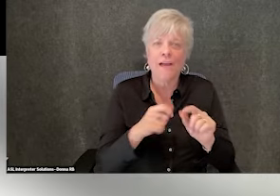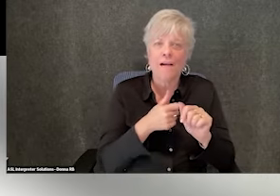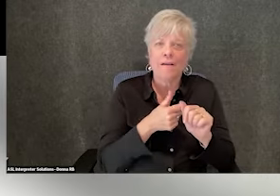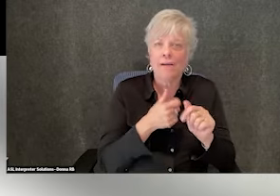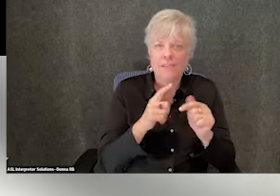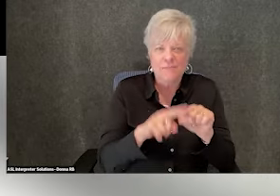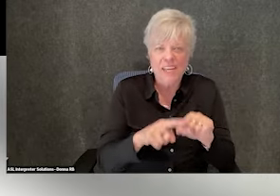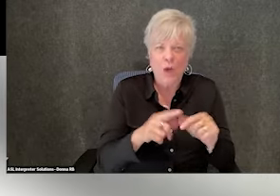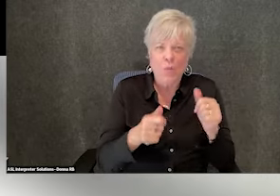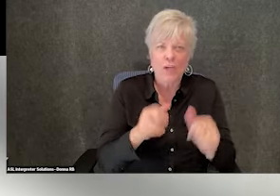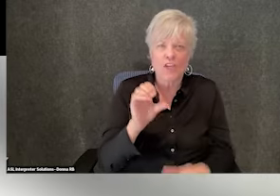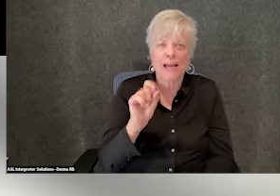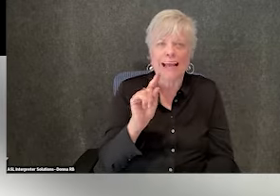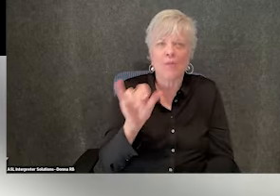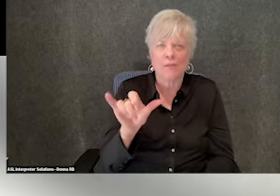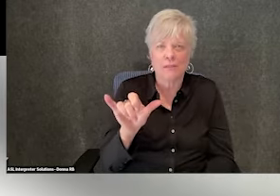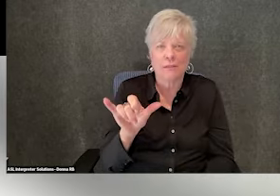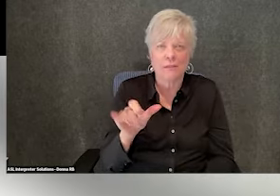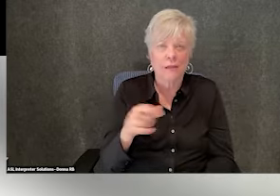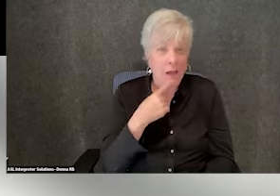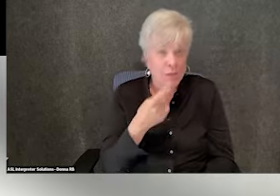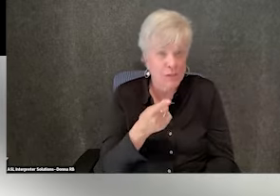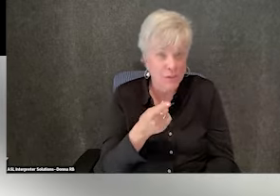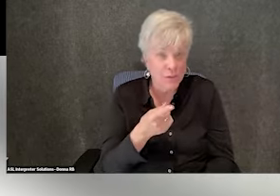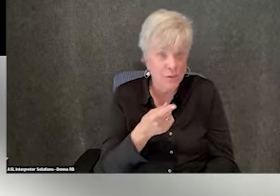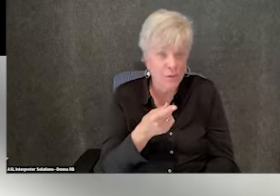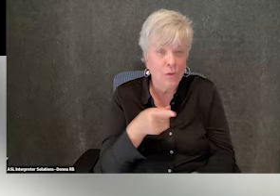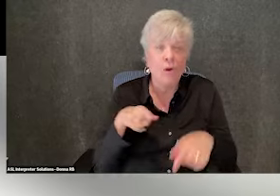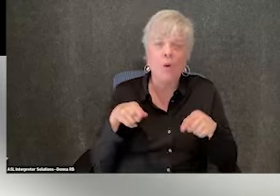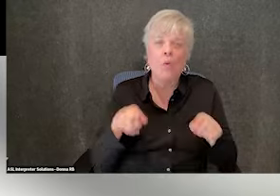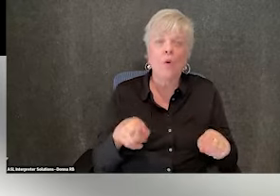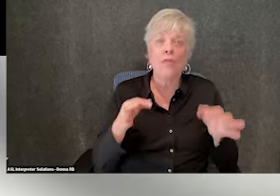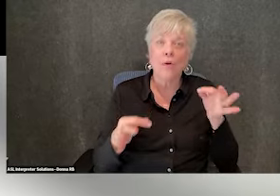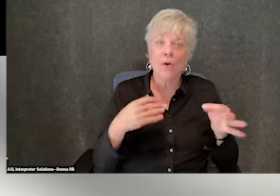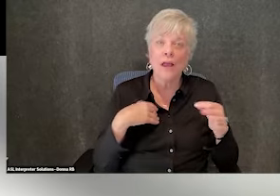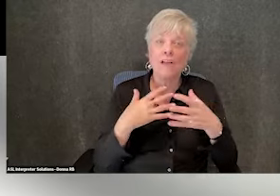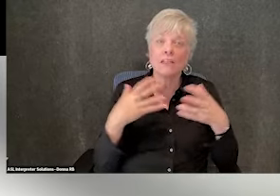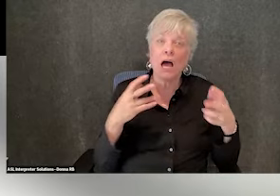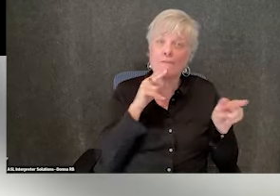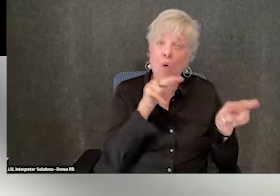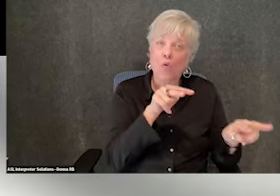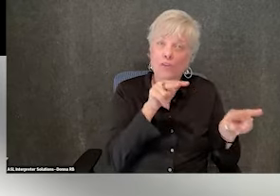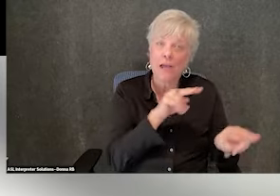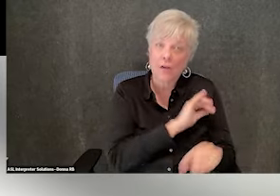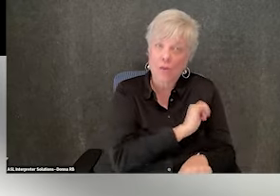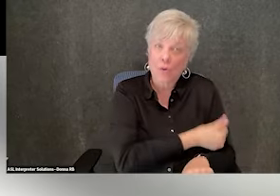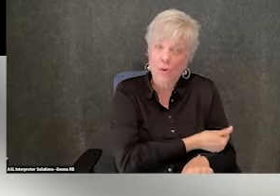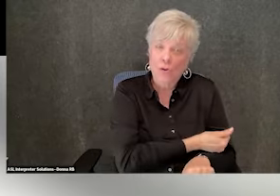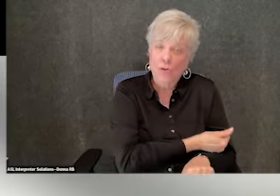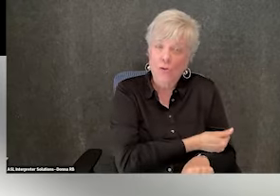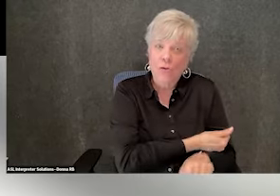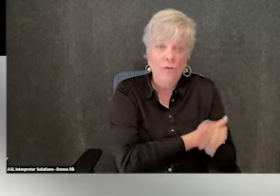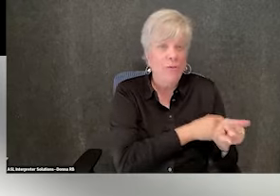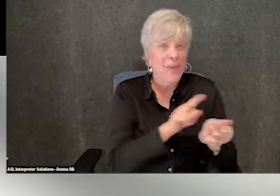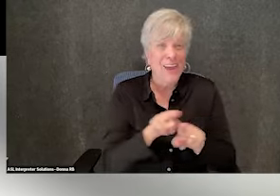permiten gastar cierta cantidad de dinero, eso puede variar por condado. Yo puedo decirles